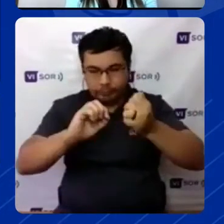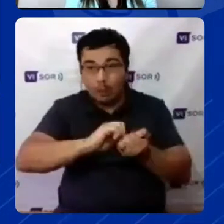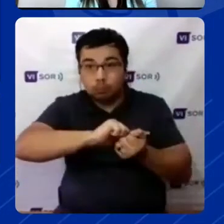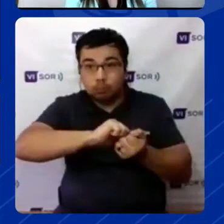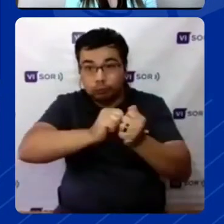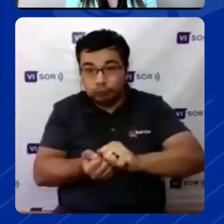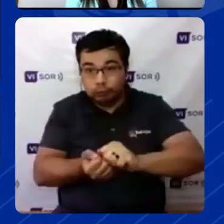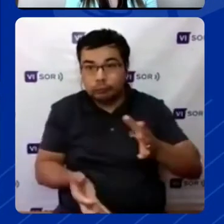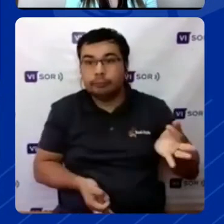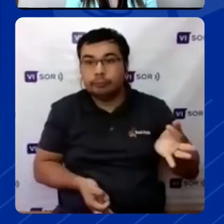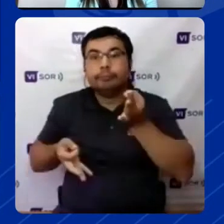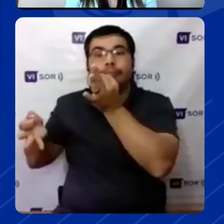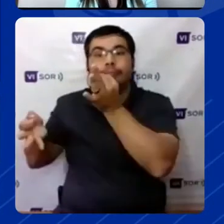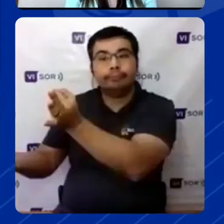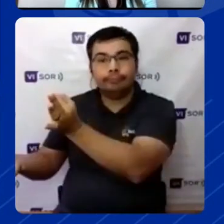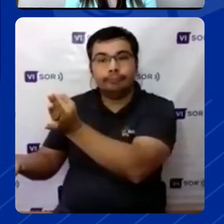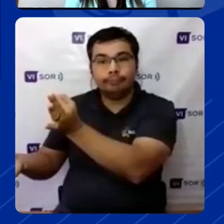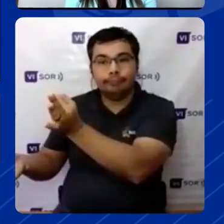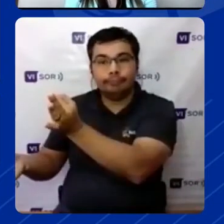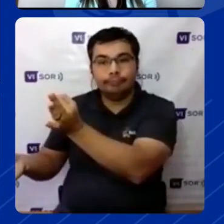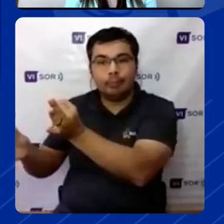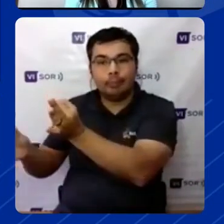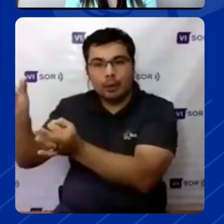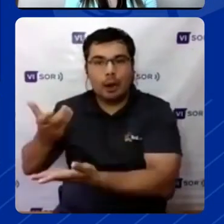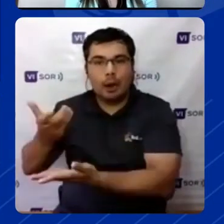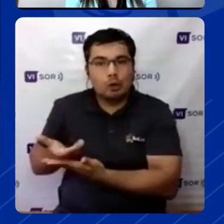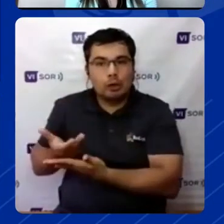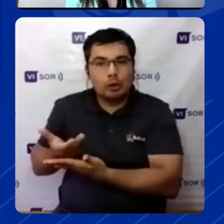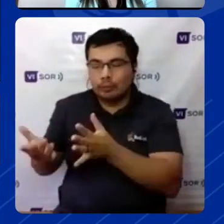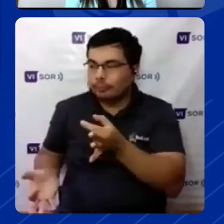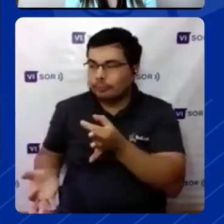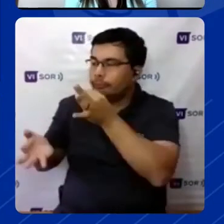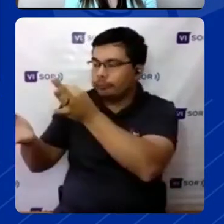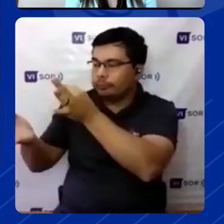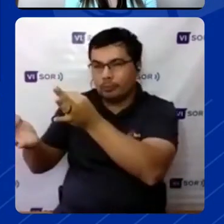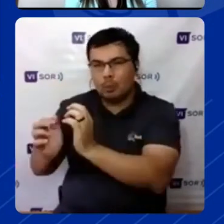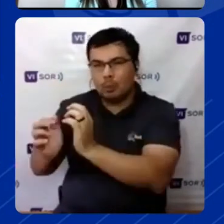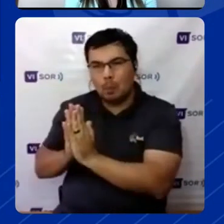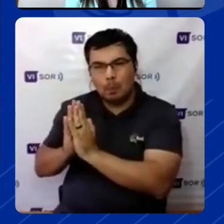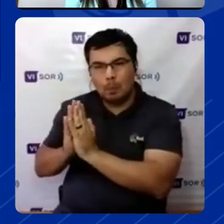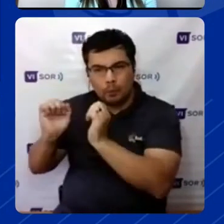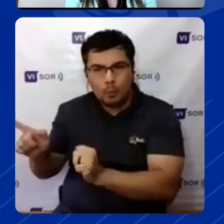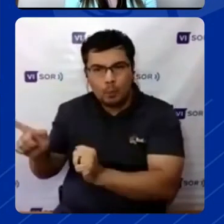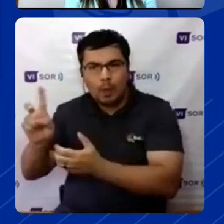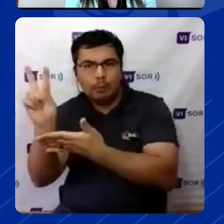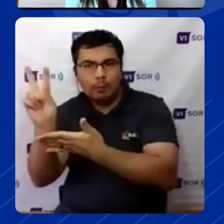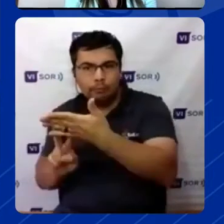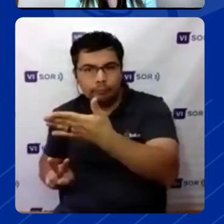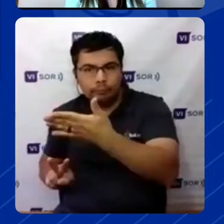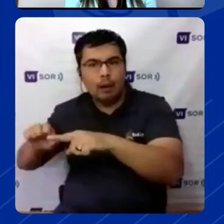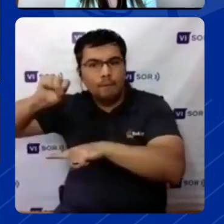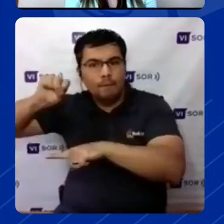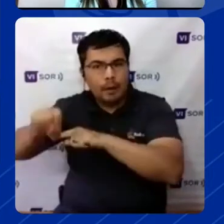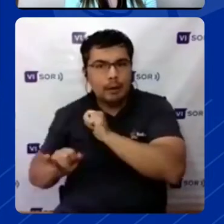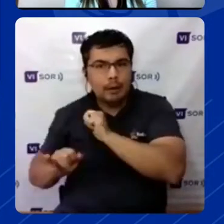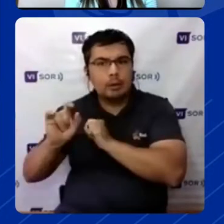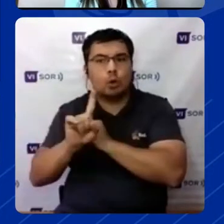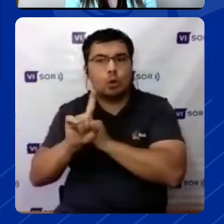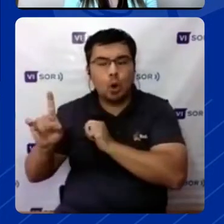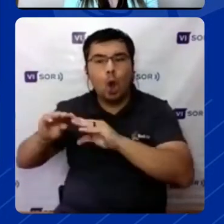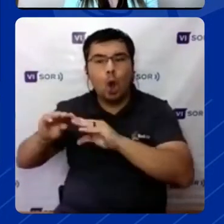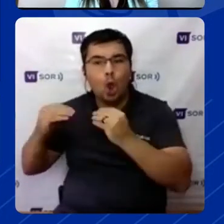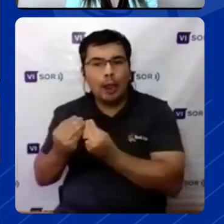que éste pueda validar el contenido, porque de repente